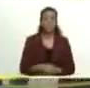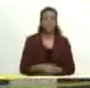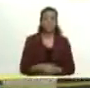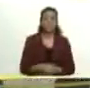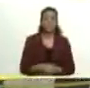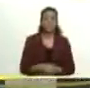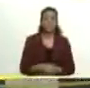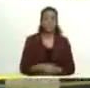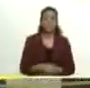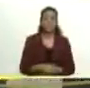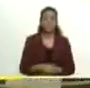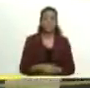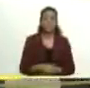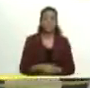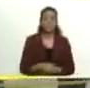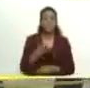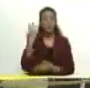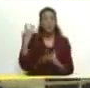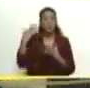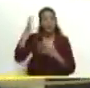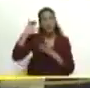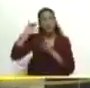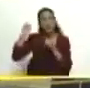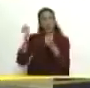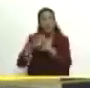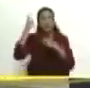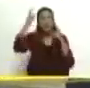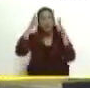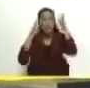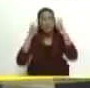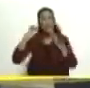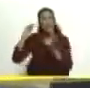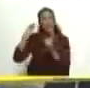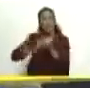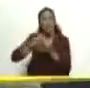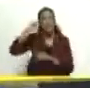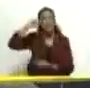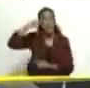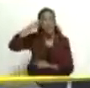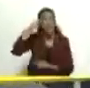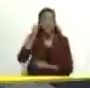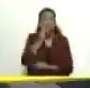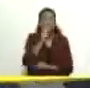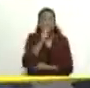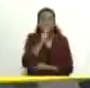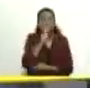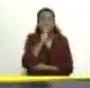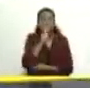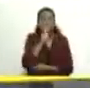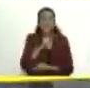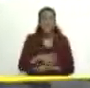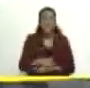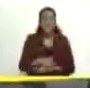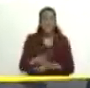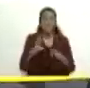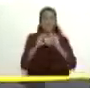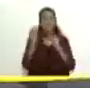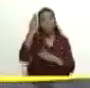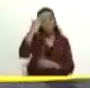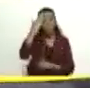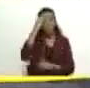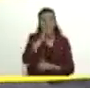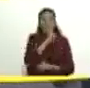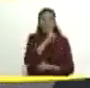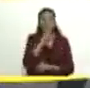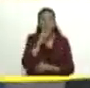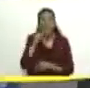Social fue el que nos trajo el pensamiento de Bolívar a nuestros días. ¡Yo sé quién fue! Yeah. Pues claro que todos lo sabemos.